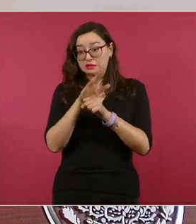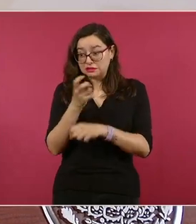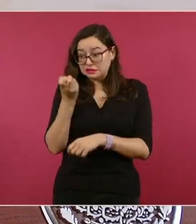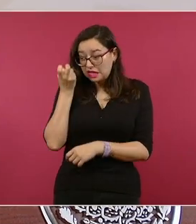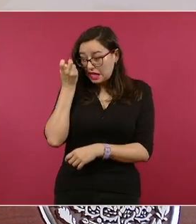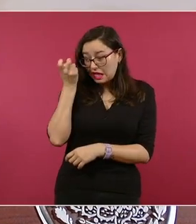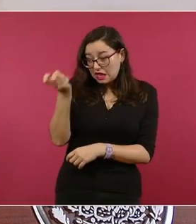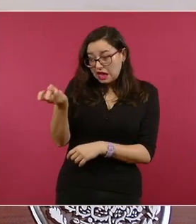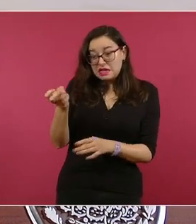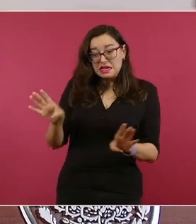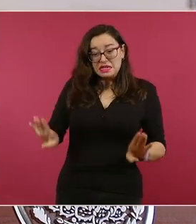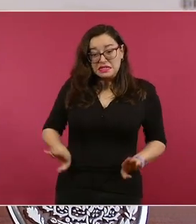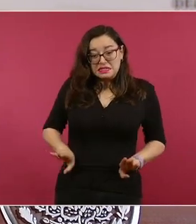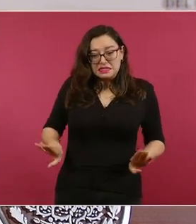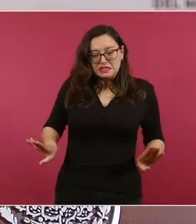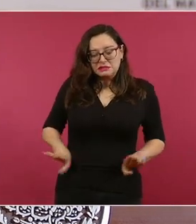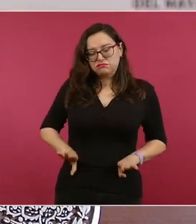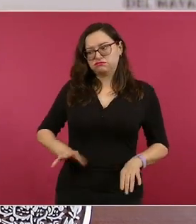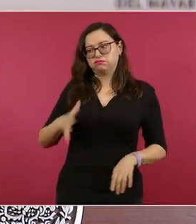que